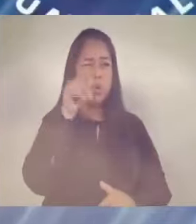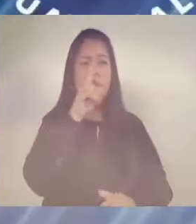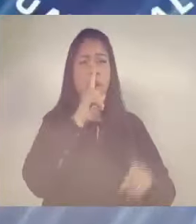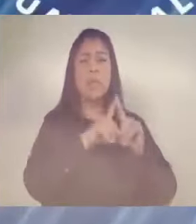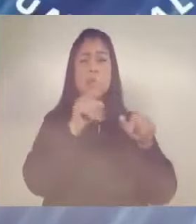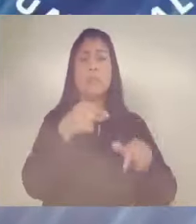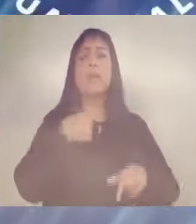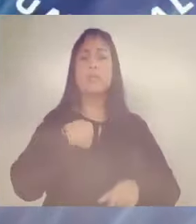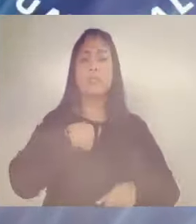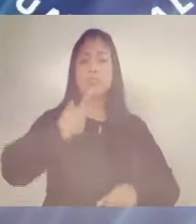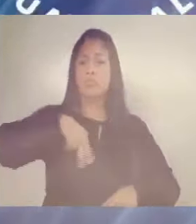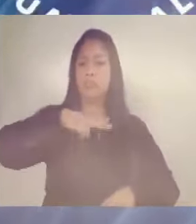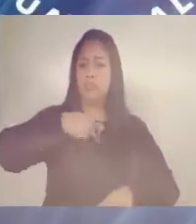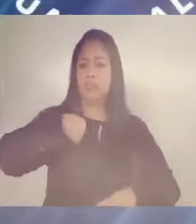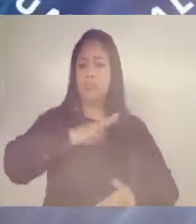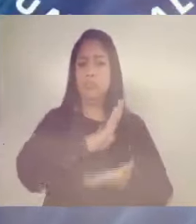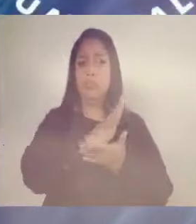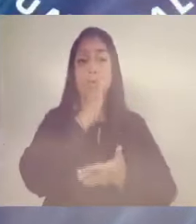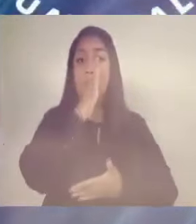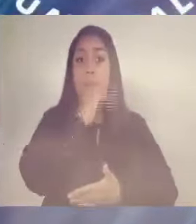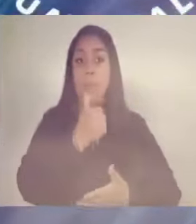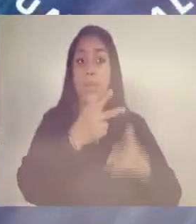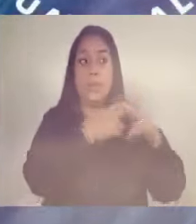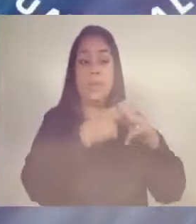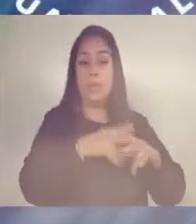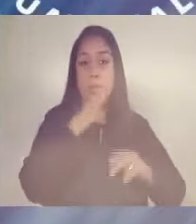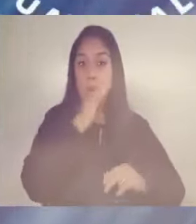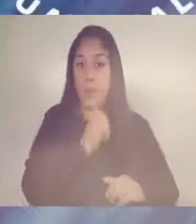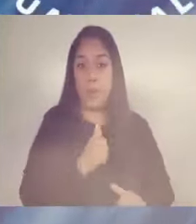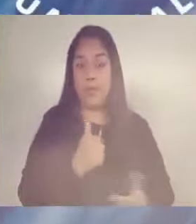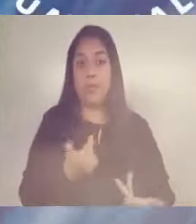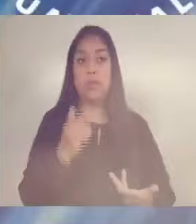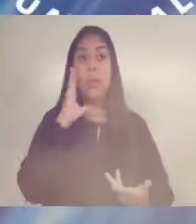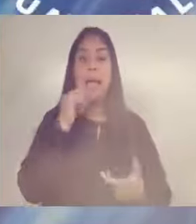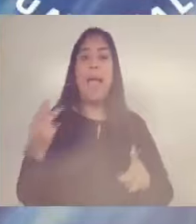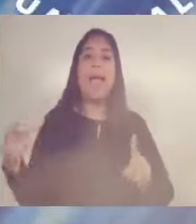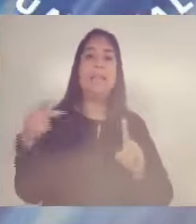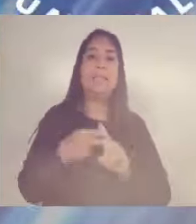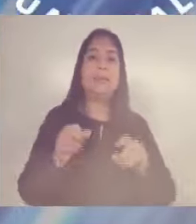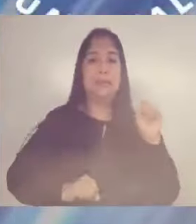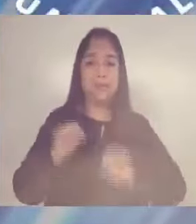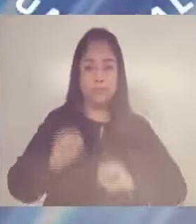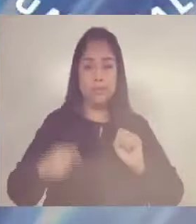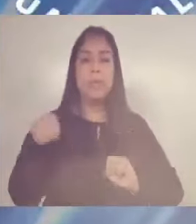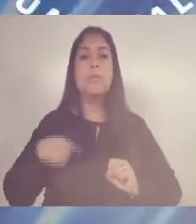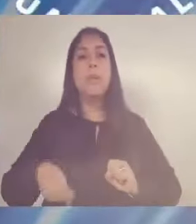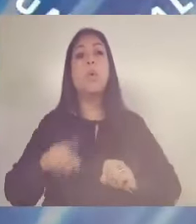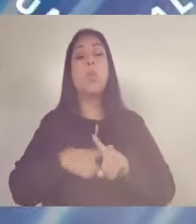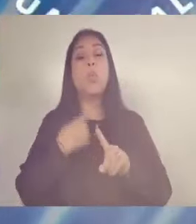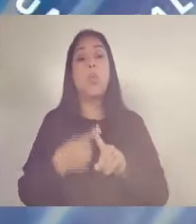momento nosotros todavía no podíamos intervenir en el puente, no pudimos intervenir en el puente hasta septiembre, cuando